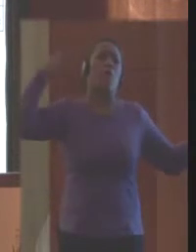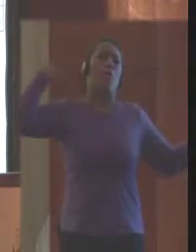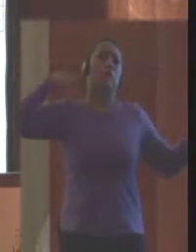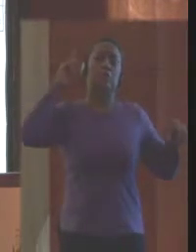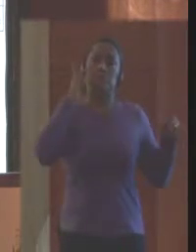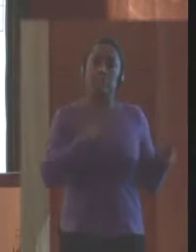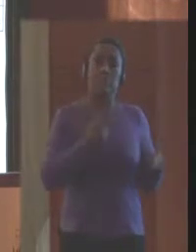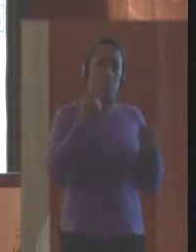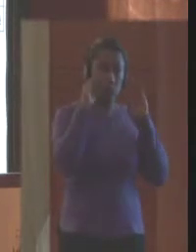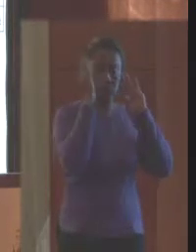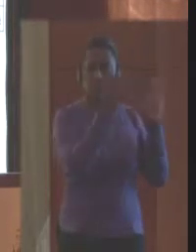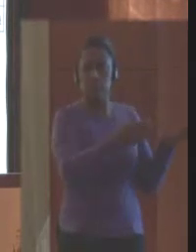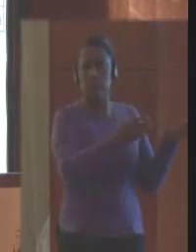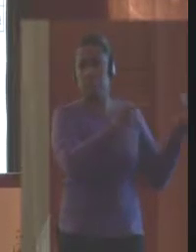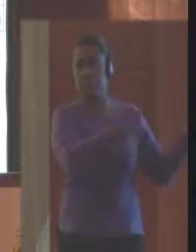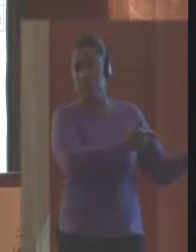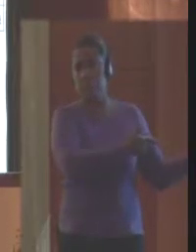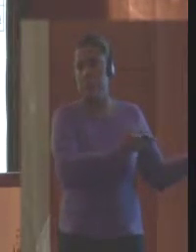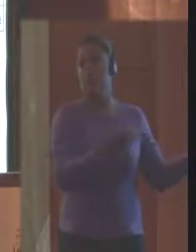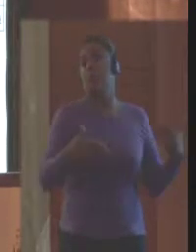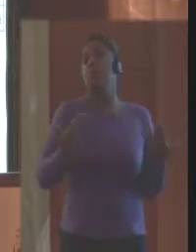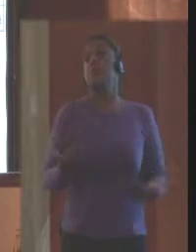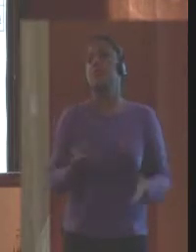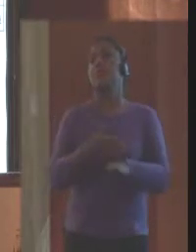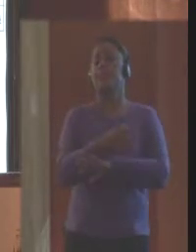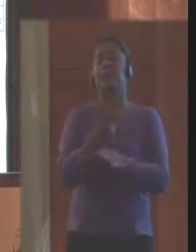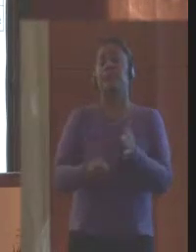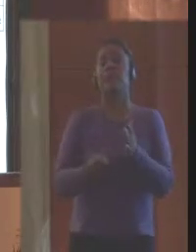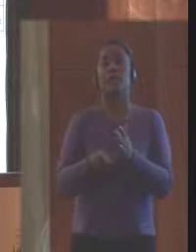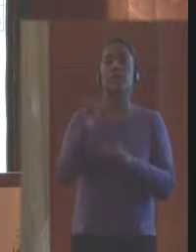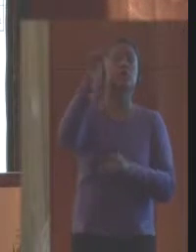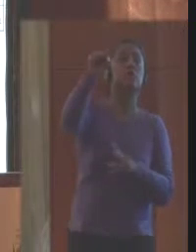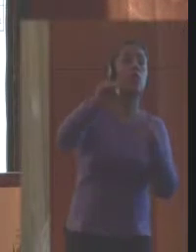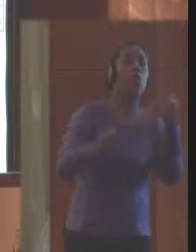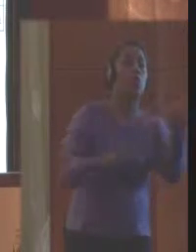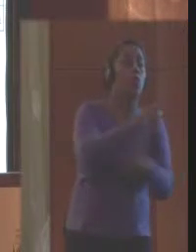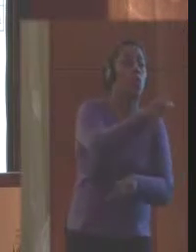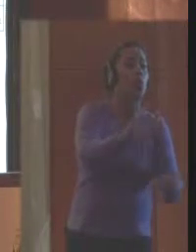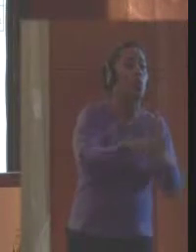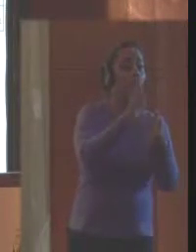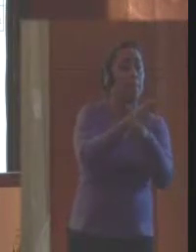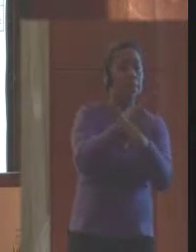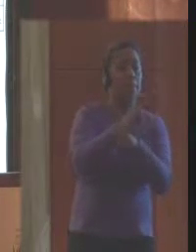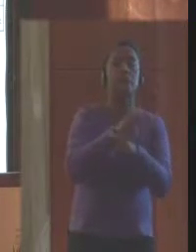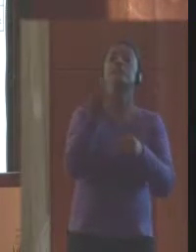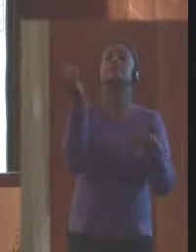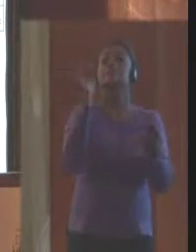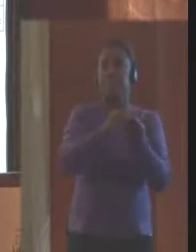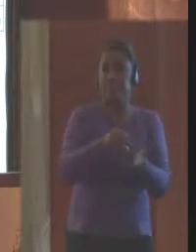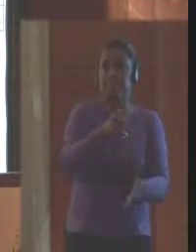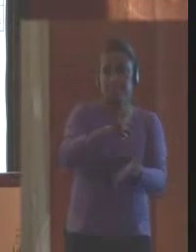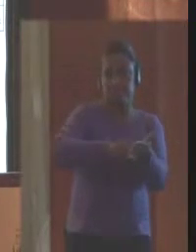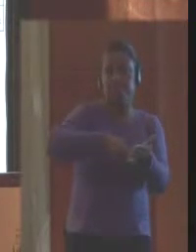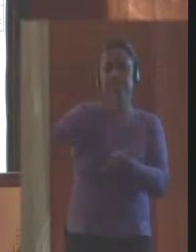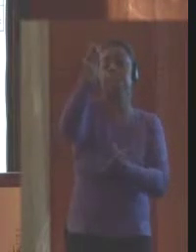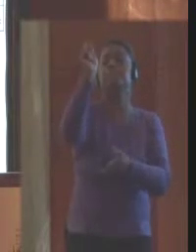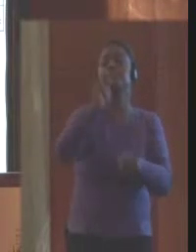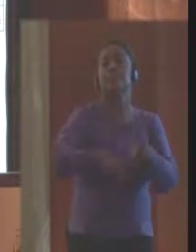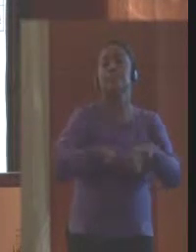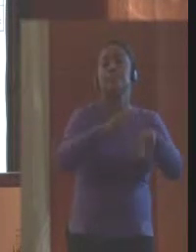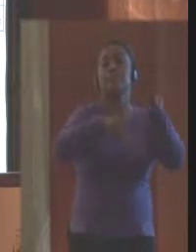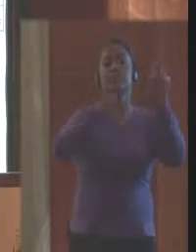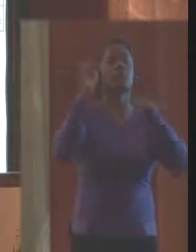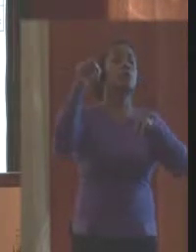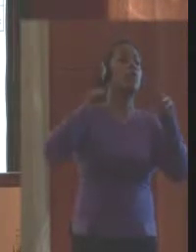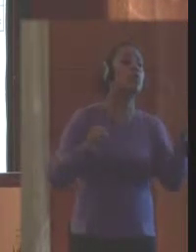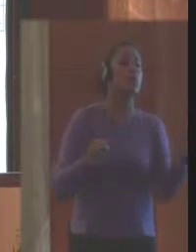trabajando. Con una circunstancia, habilitamos o no las zonas de amenaza alta y media por remoción en masa.